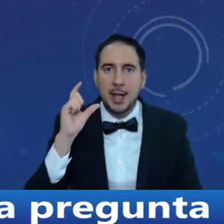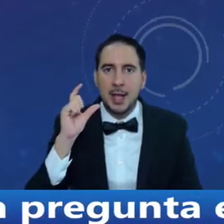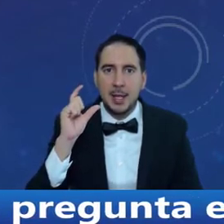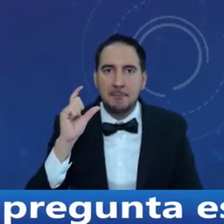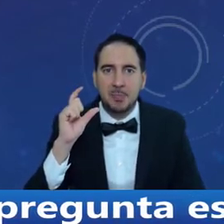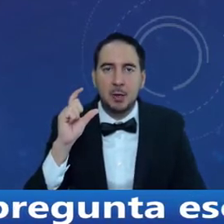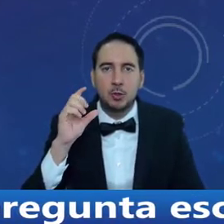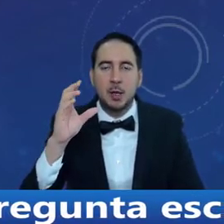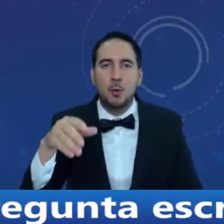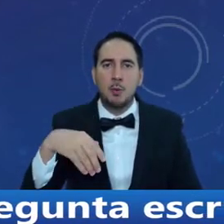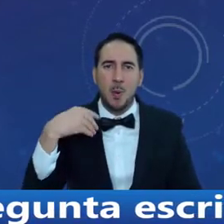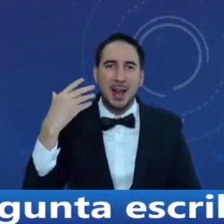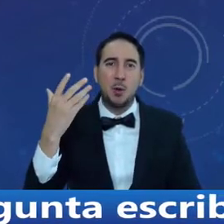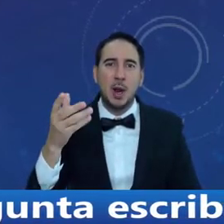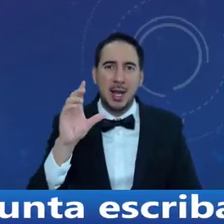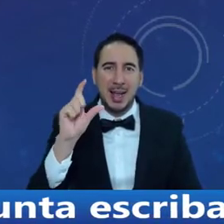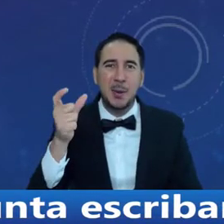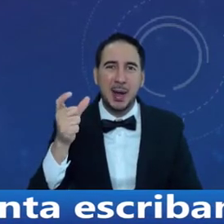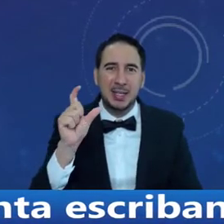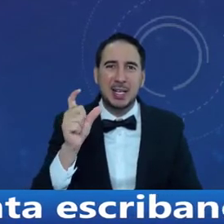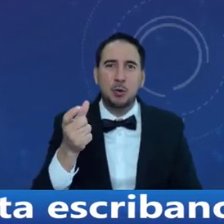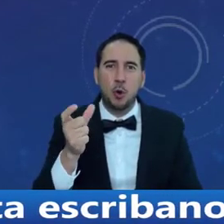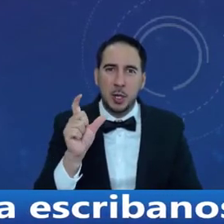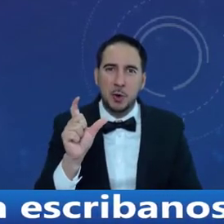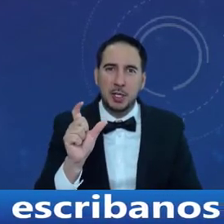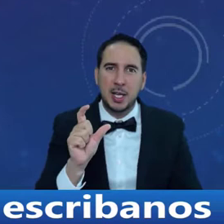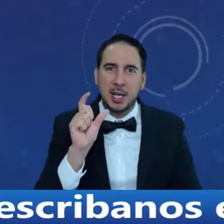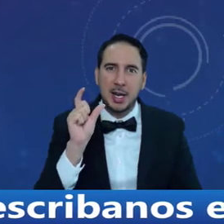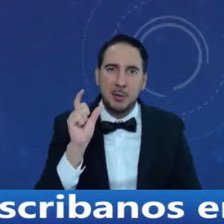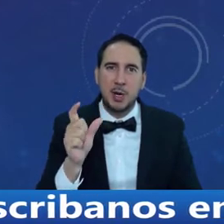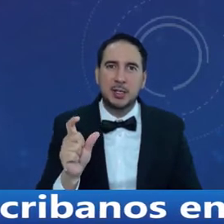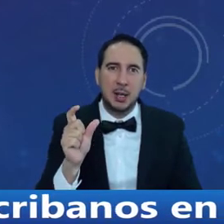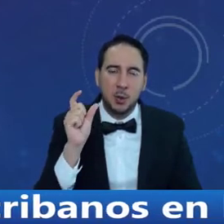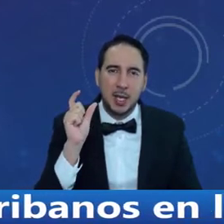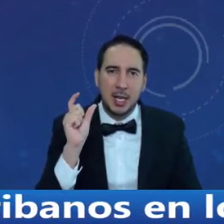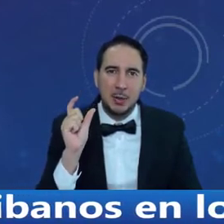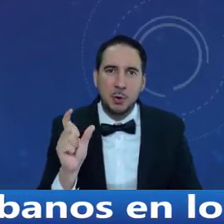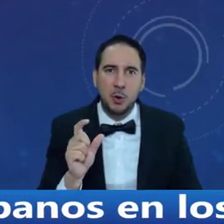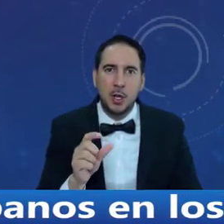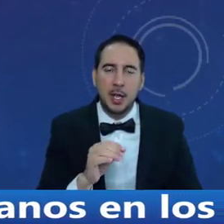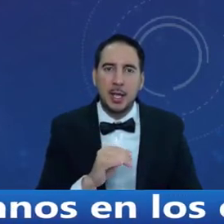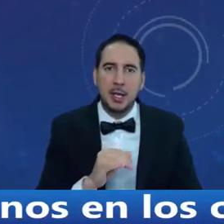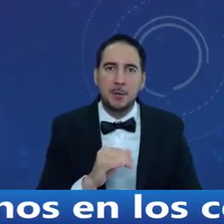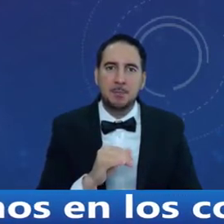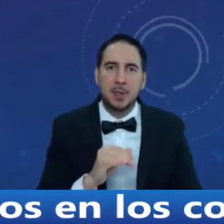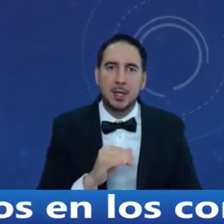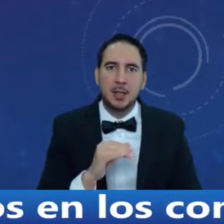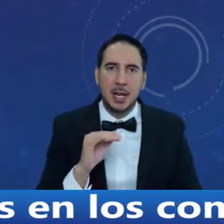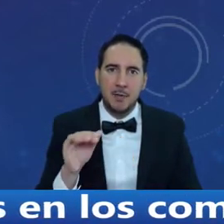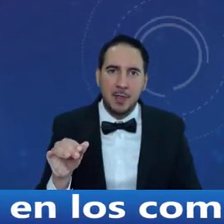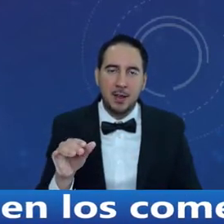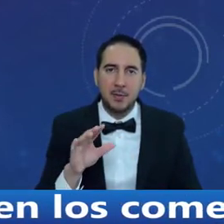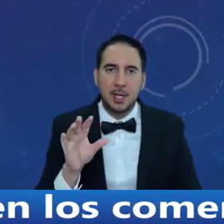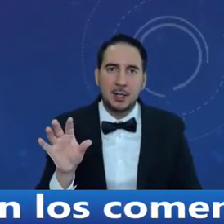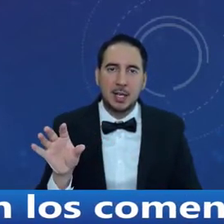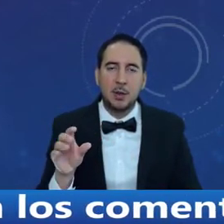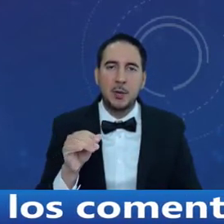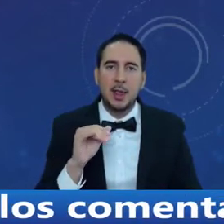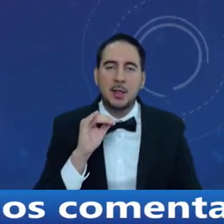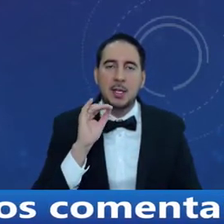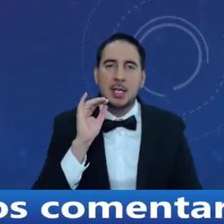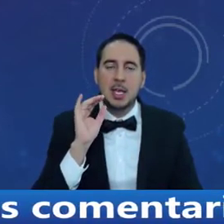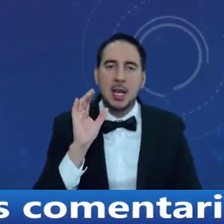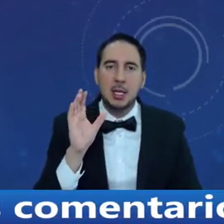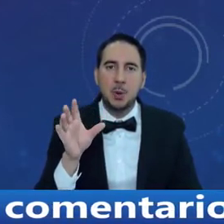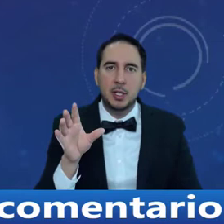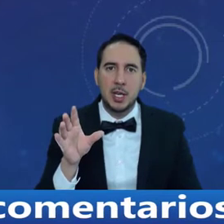eso. Usted, cuando va a la escuela, ahí le van a estar dando los libros que tiene. El libro del estado y el libro de Nevada. Del estado de